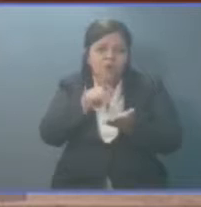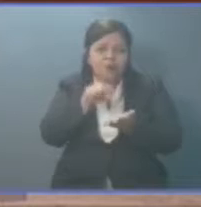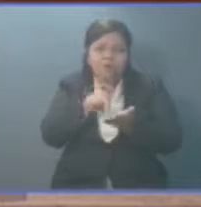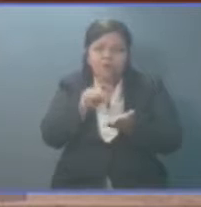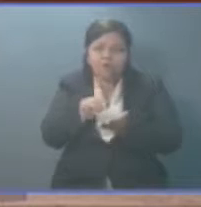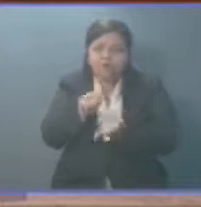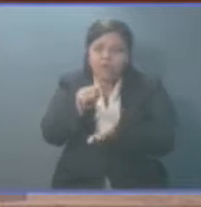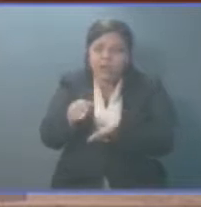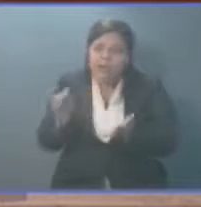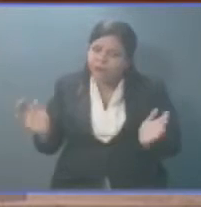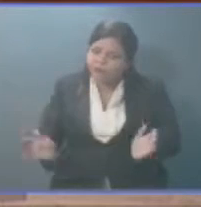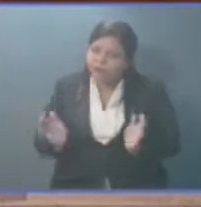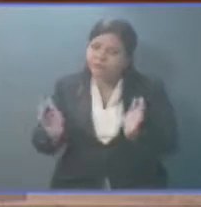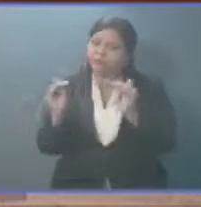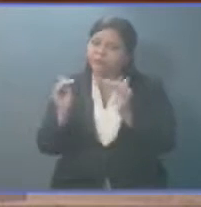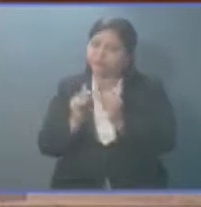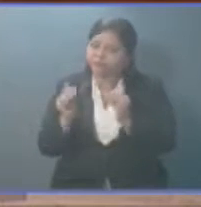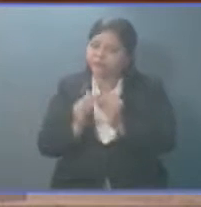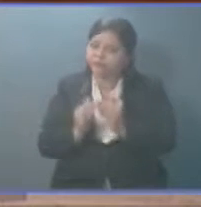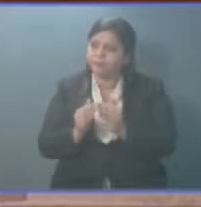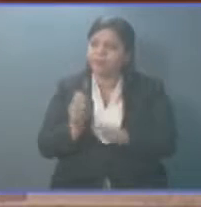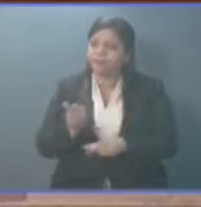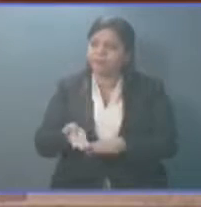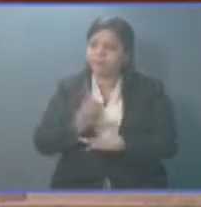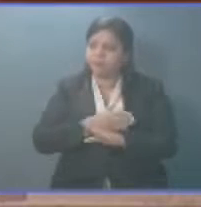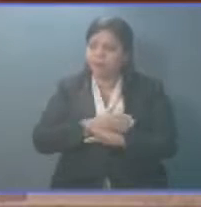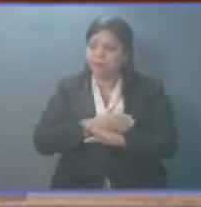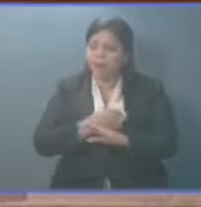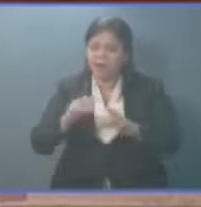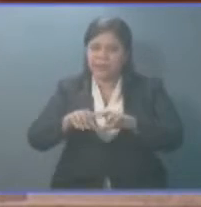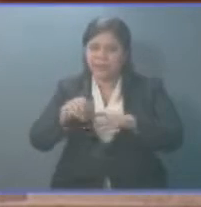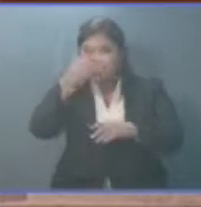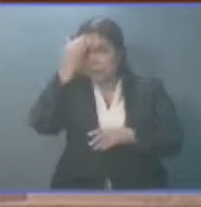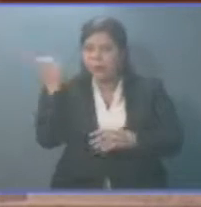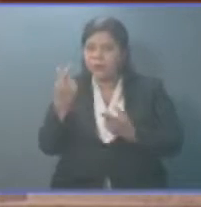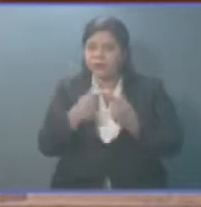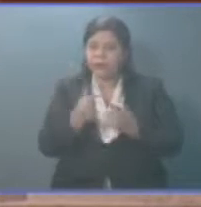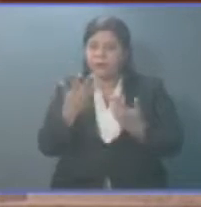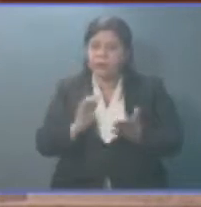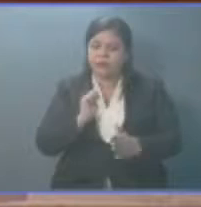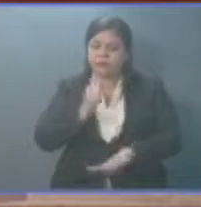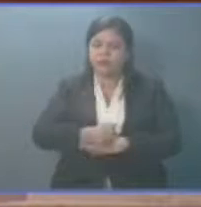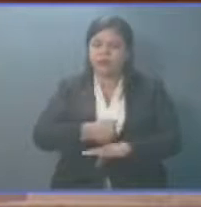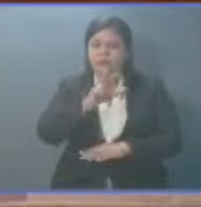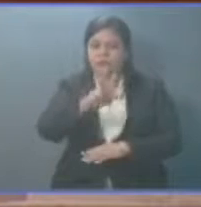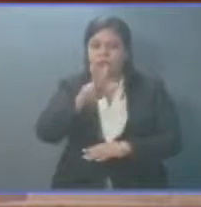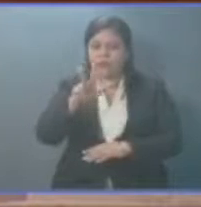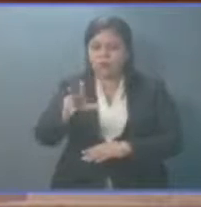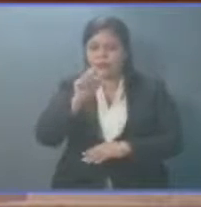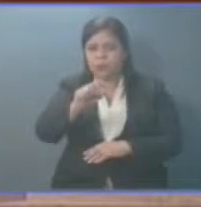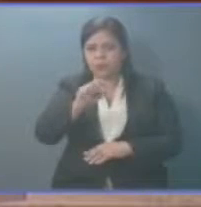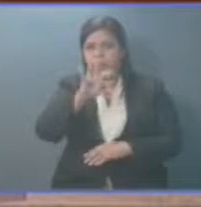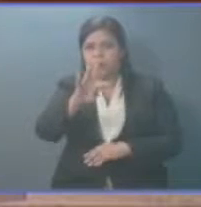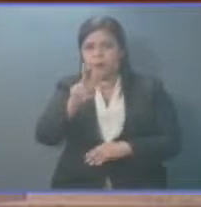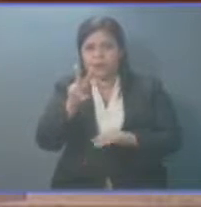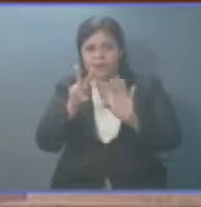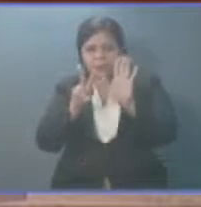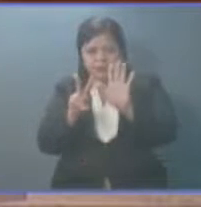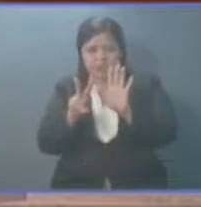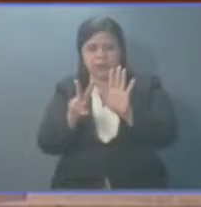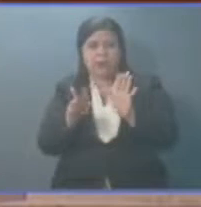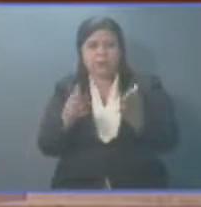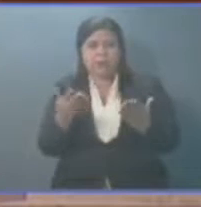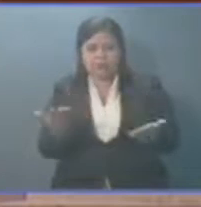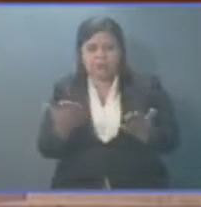también la creación de 33.46 millones de parasitoides para el control de la mosca